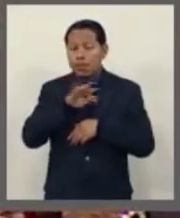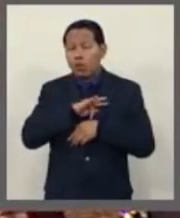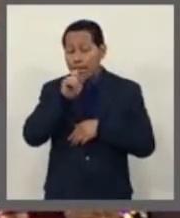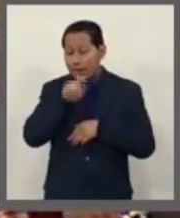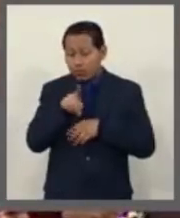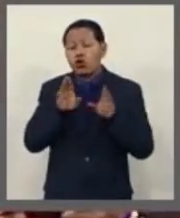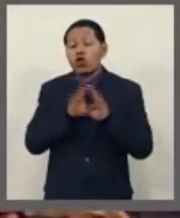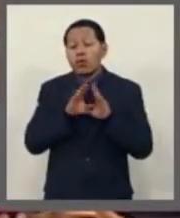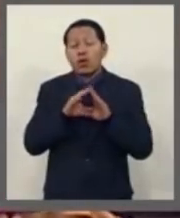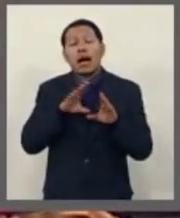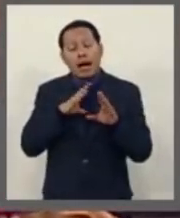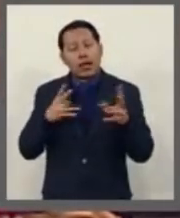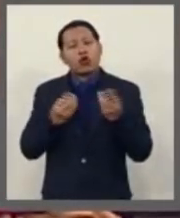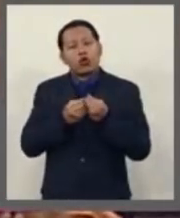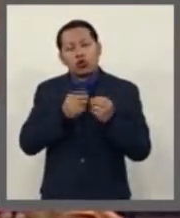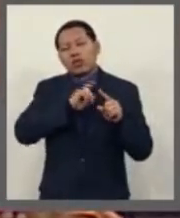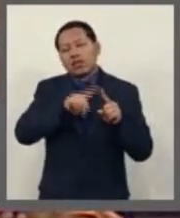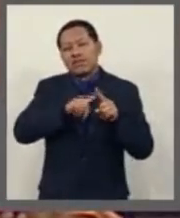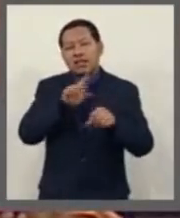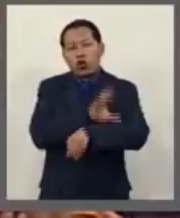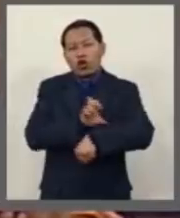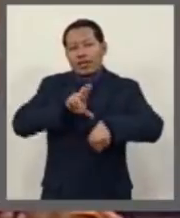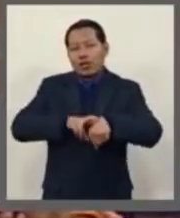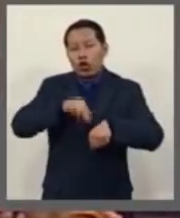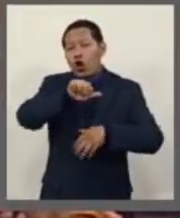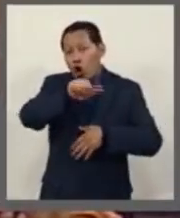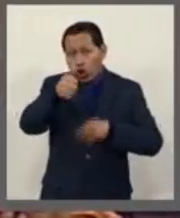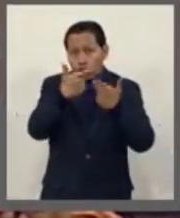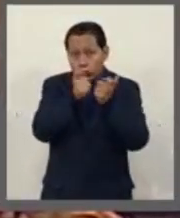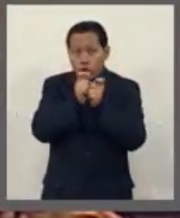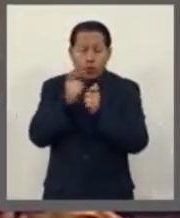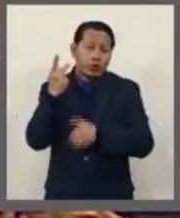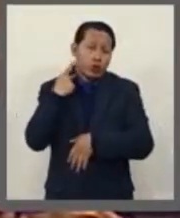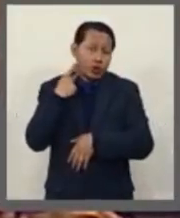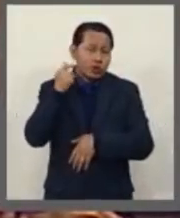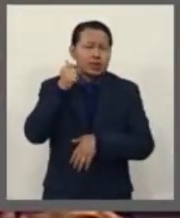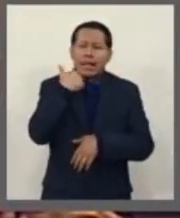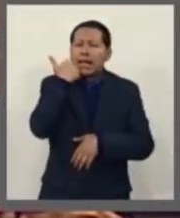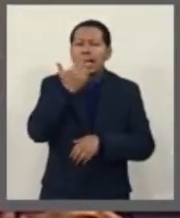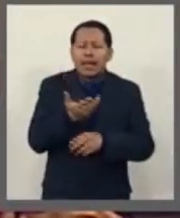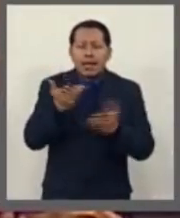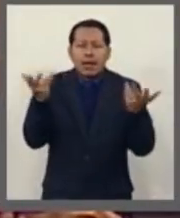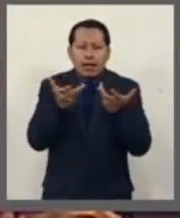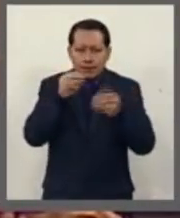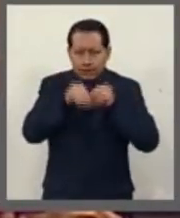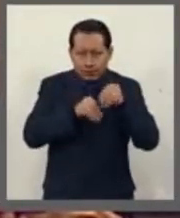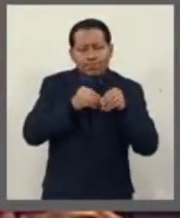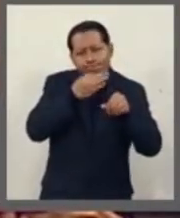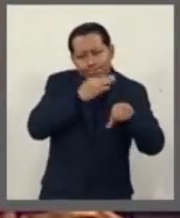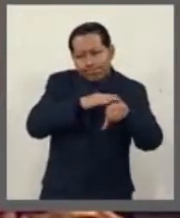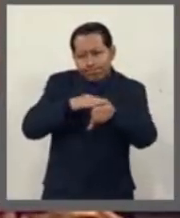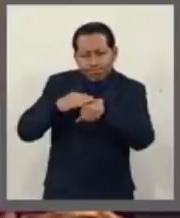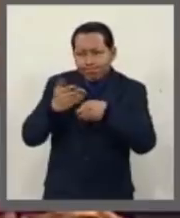Moreno Valle de la fracción del Pri recordar con aprecio y reconocimiento a quien estaba junto con otros